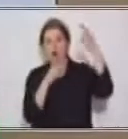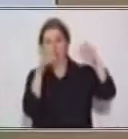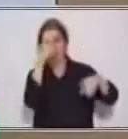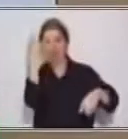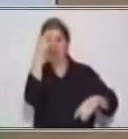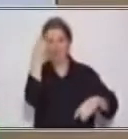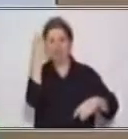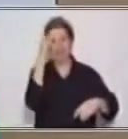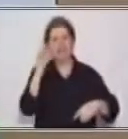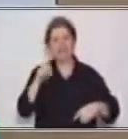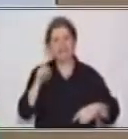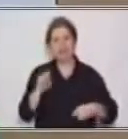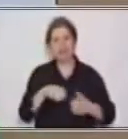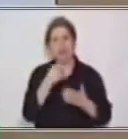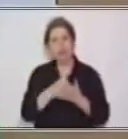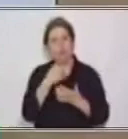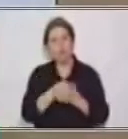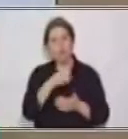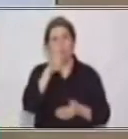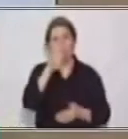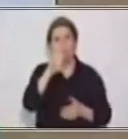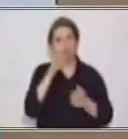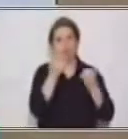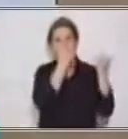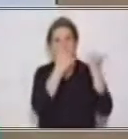Compró 4 sandías.